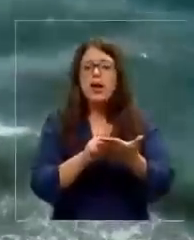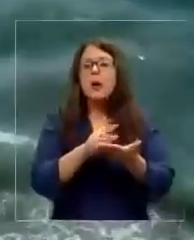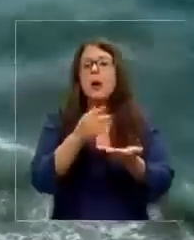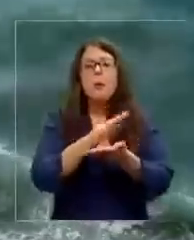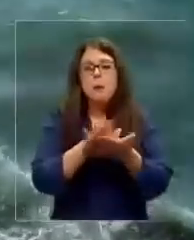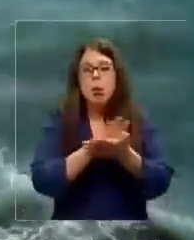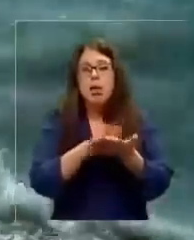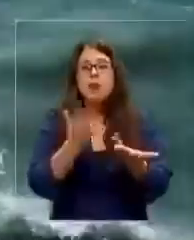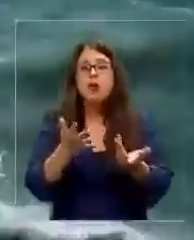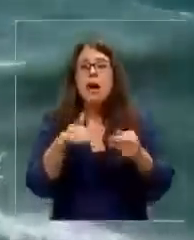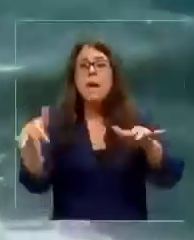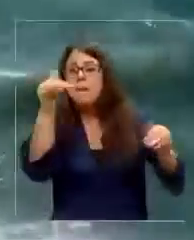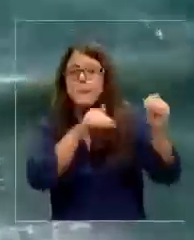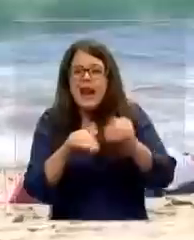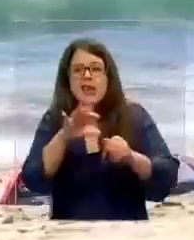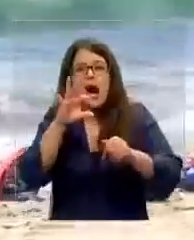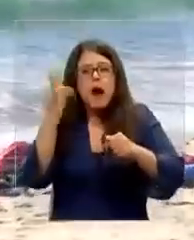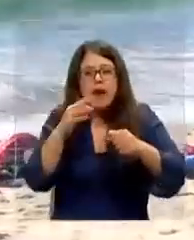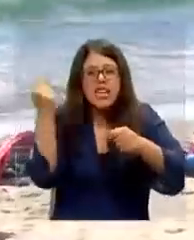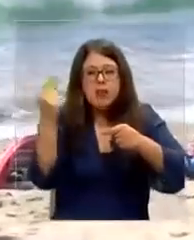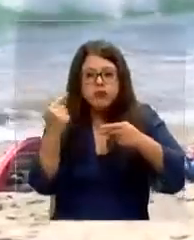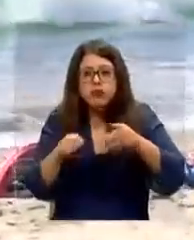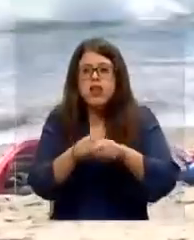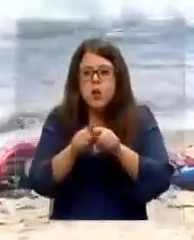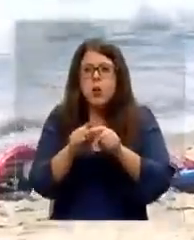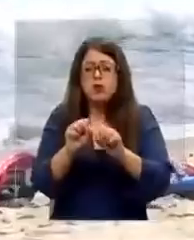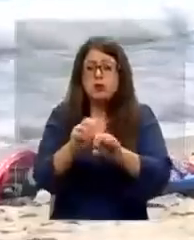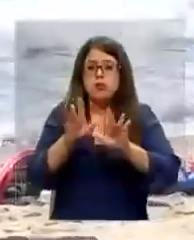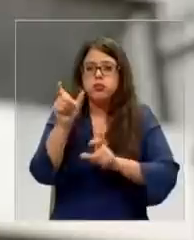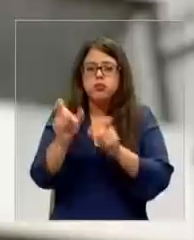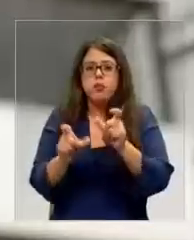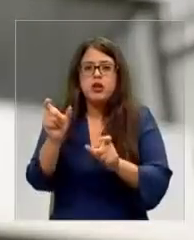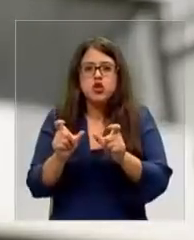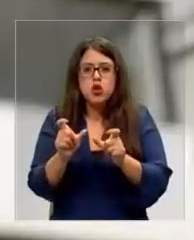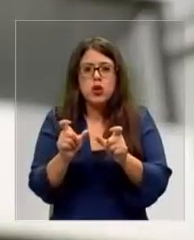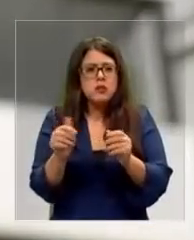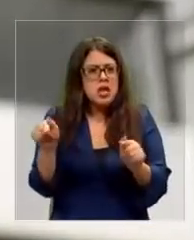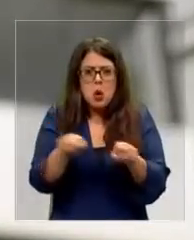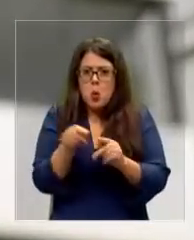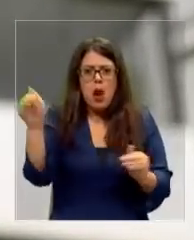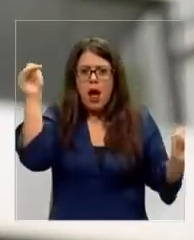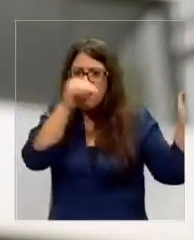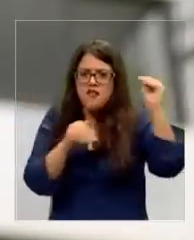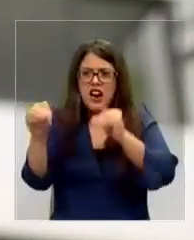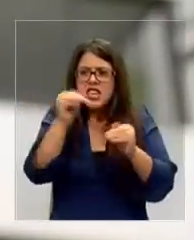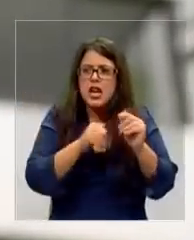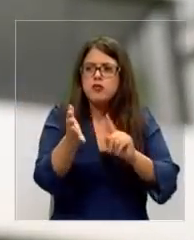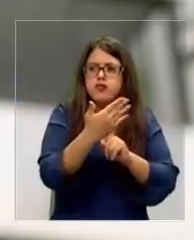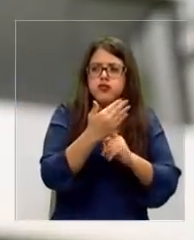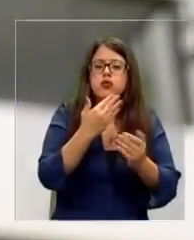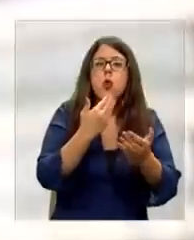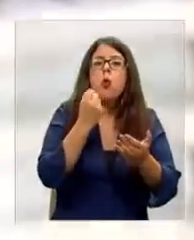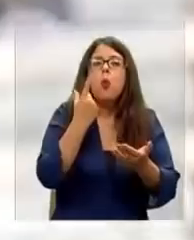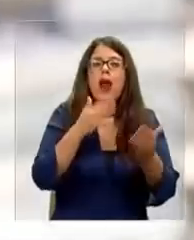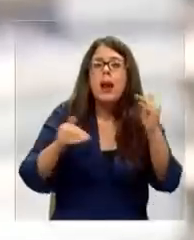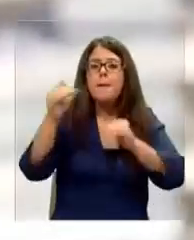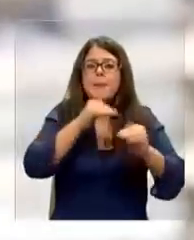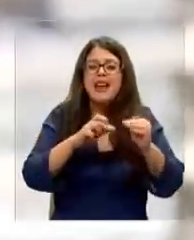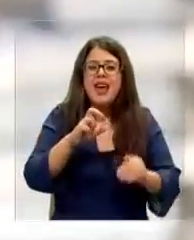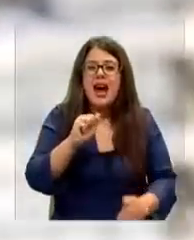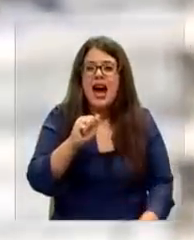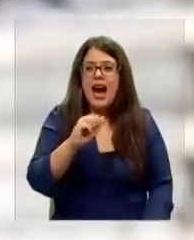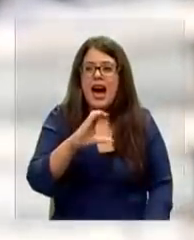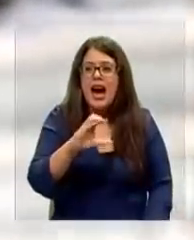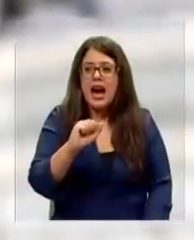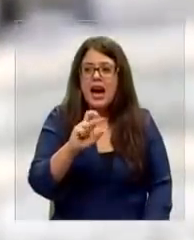Sin embargo, igualmente, sorprendimos a algunos jóvenes bañándose con bandera roja en la playa Acapulco en Viña del Mar. Tener oportunidades